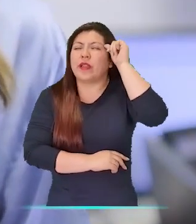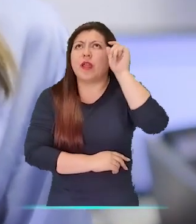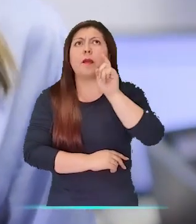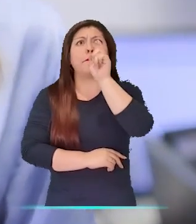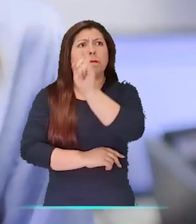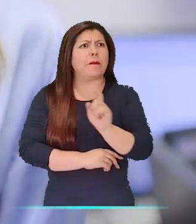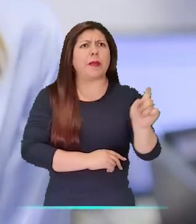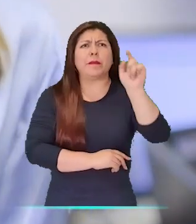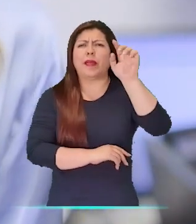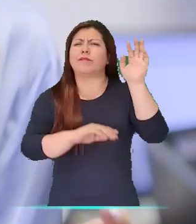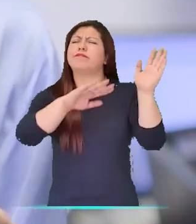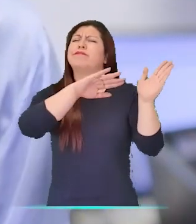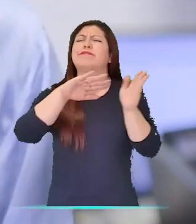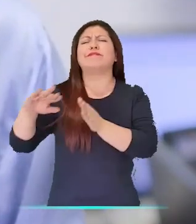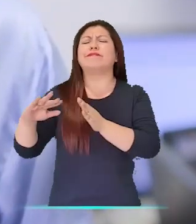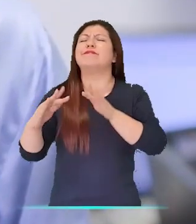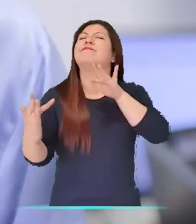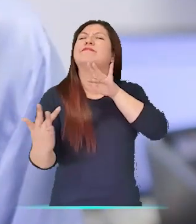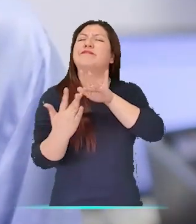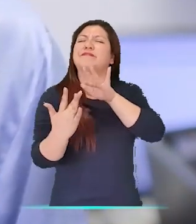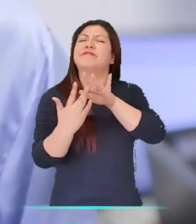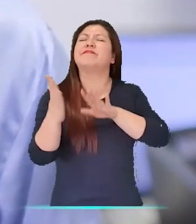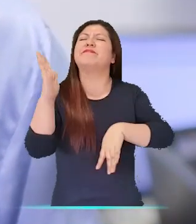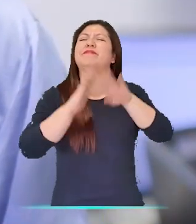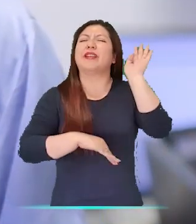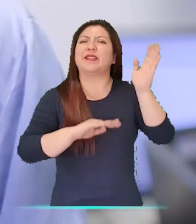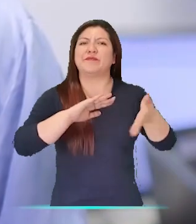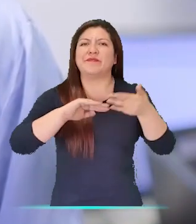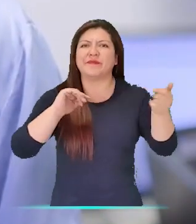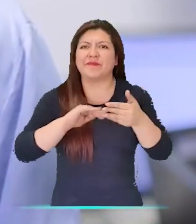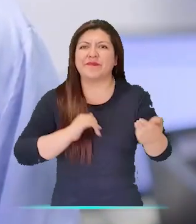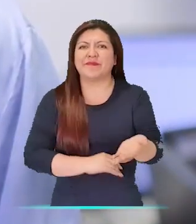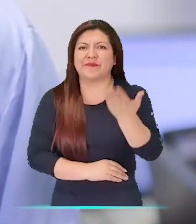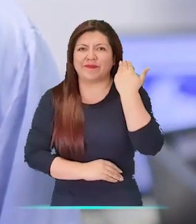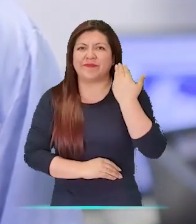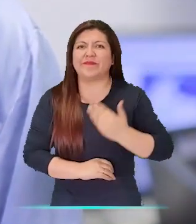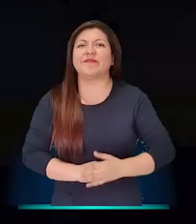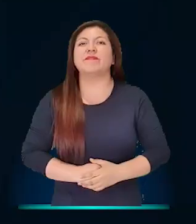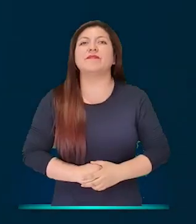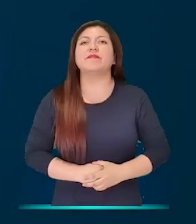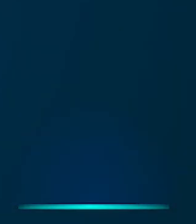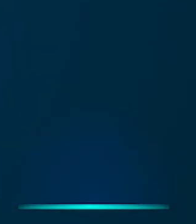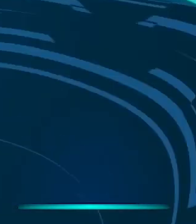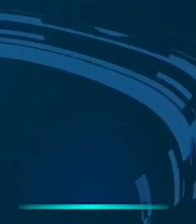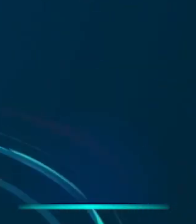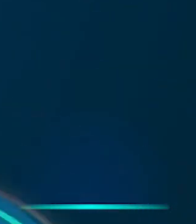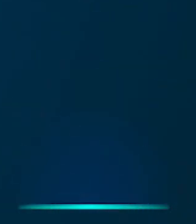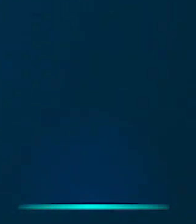recuerda que ahora necesitas menos clics para estar más conectado.